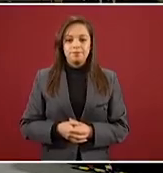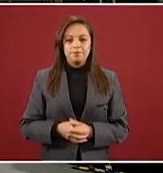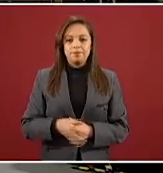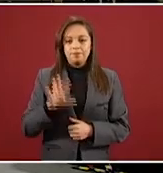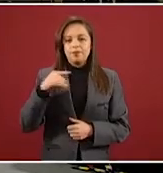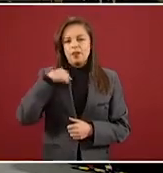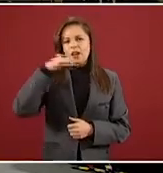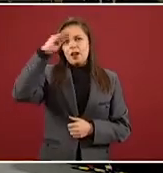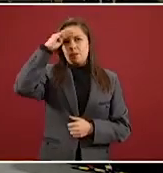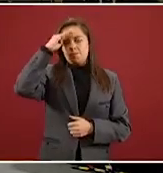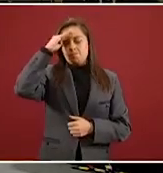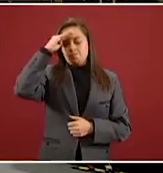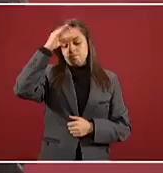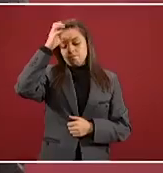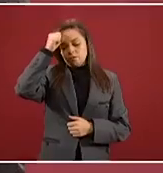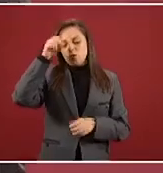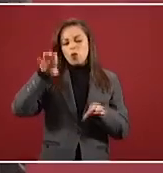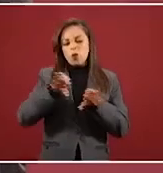forma